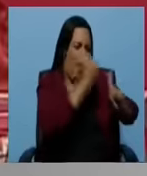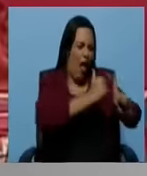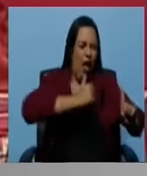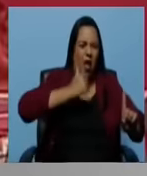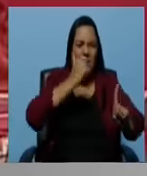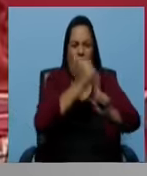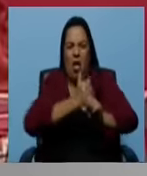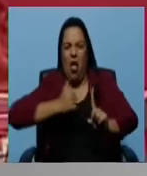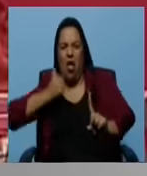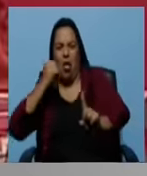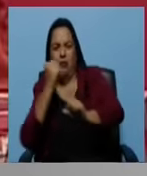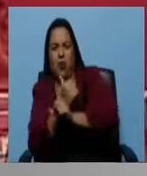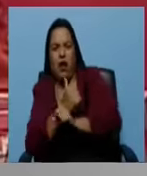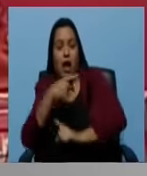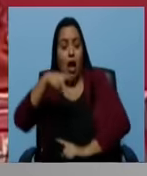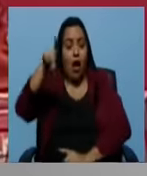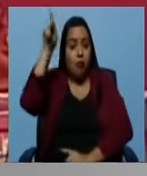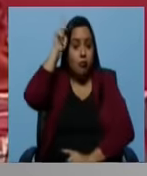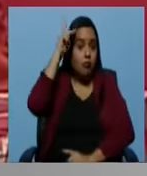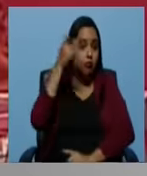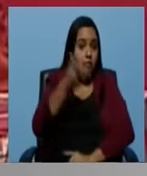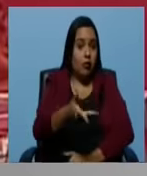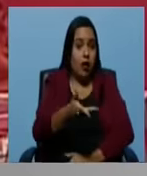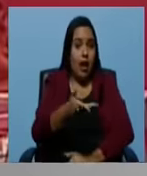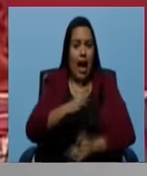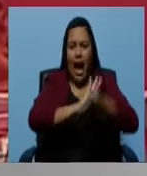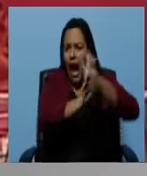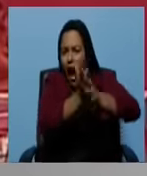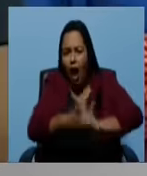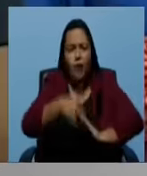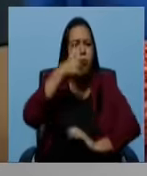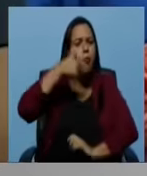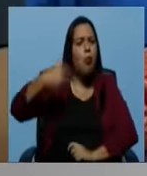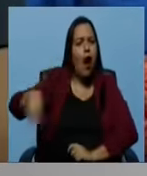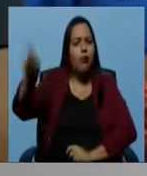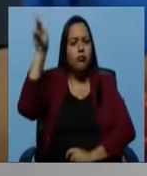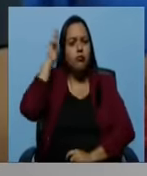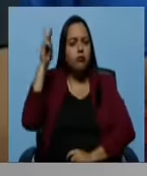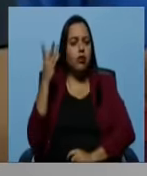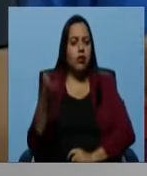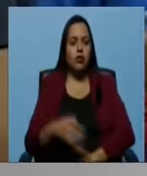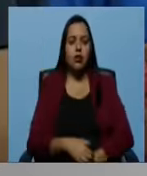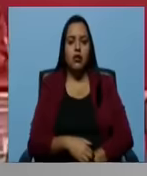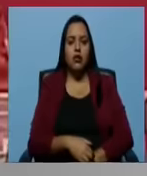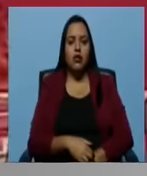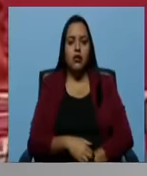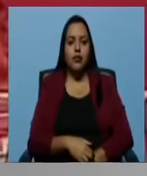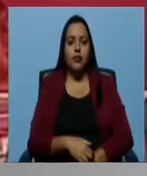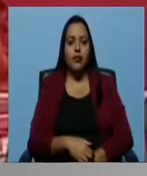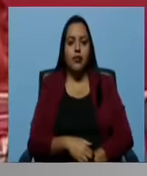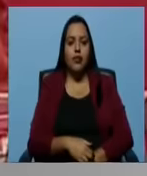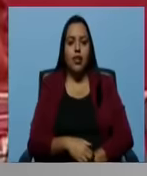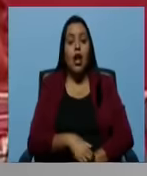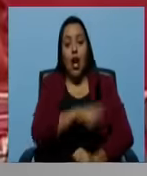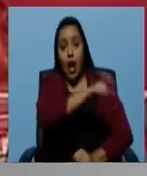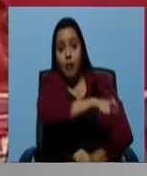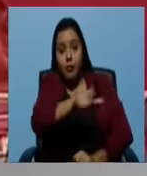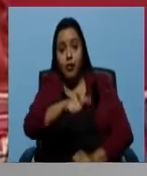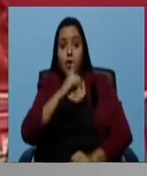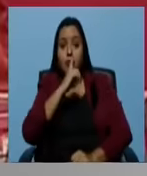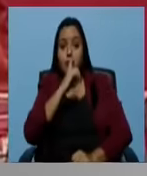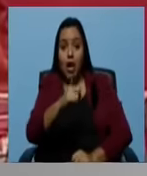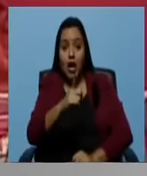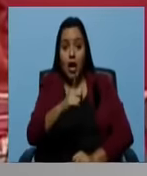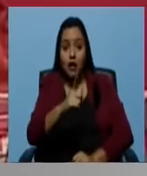a masacrarlos, al exterminio. Y convirtieron a los malos, que eran